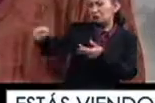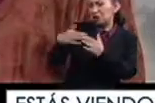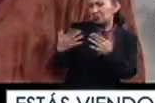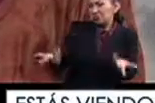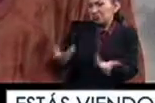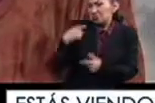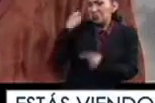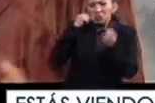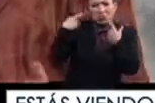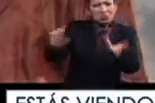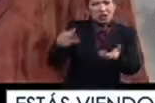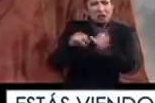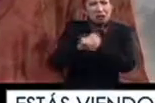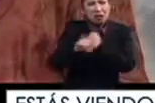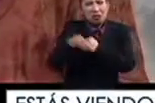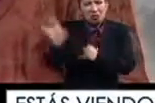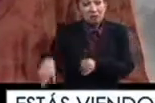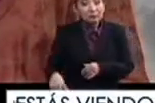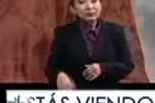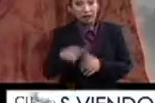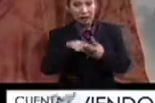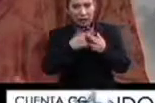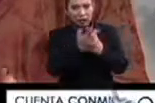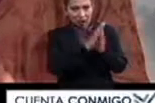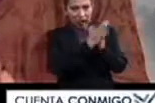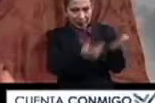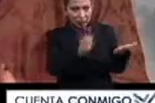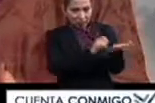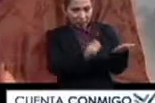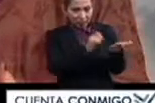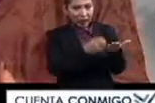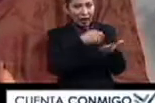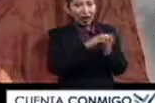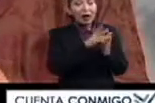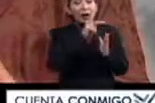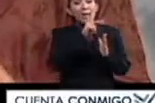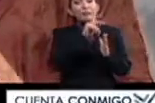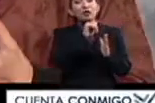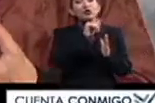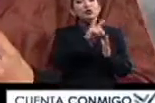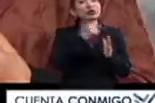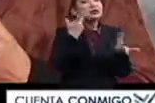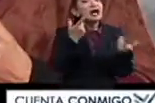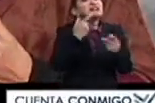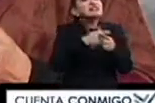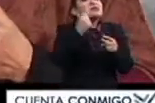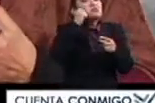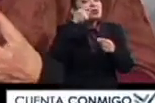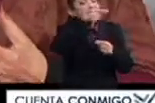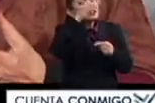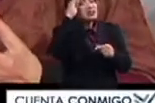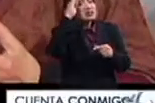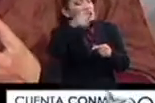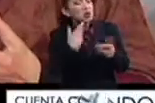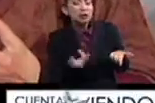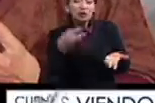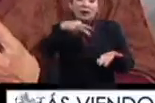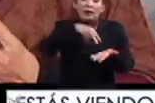casa, ¿no? Sí, bueno, lo que decían cuando empezó el libro, cuando empezó a circular el libro de Proust, ¿a quién le importa que un señor se